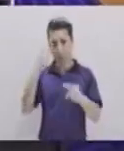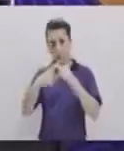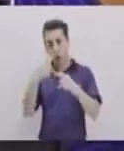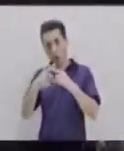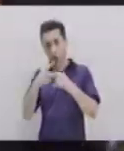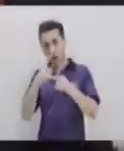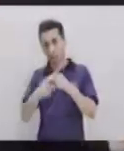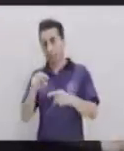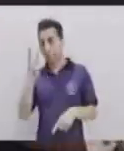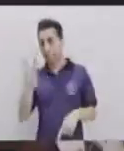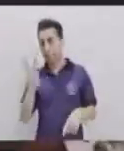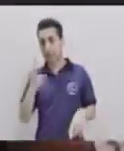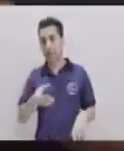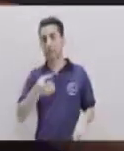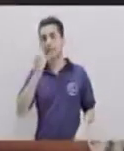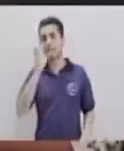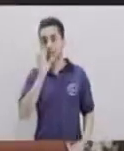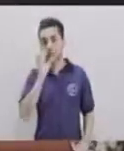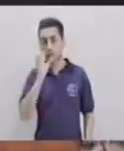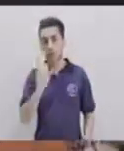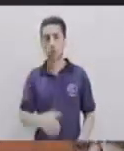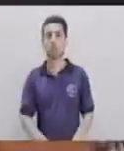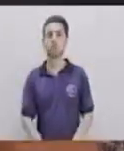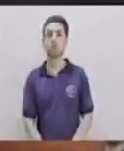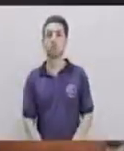por 3.